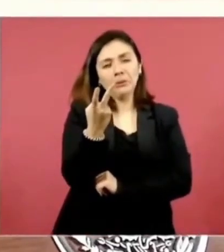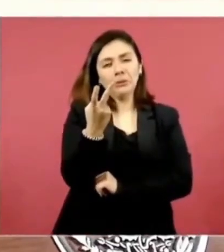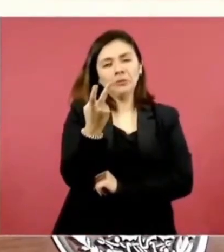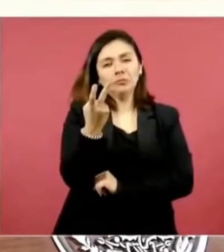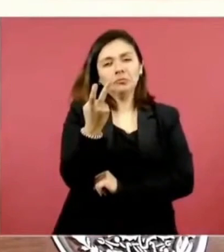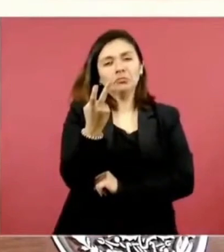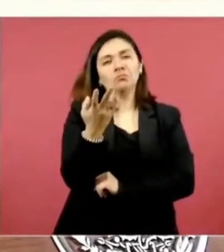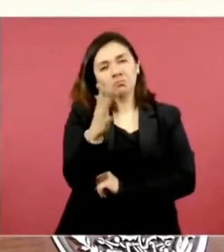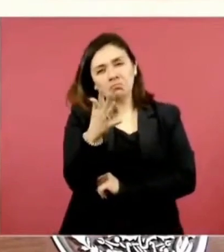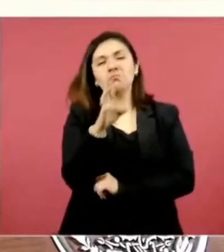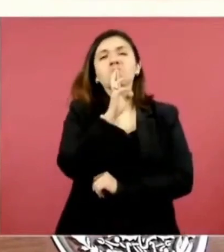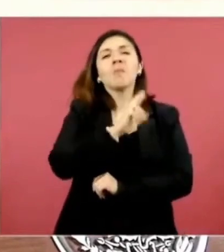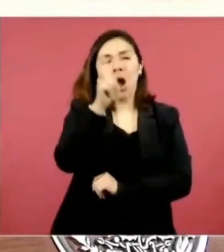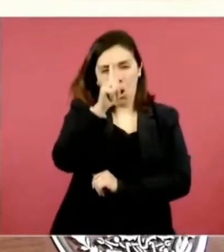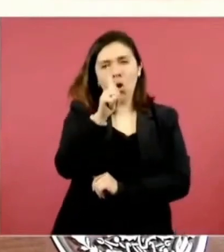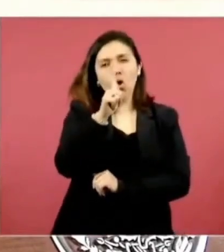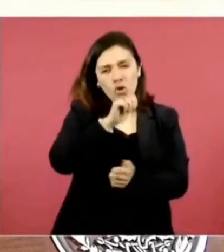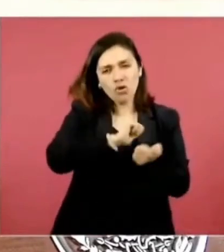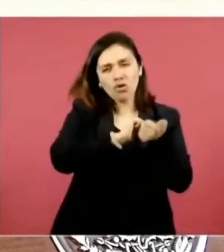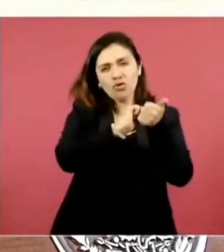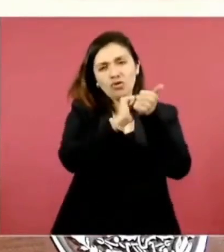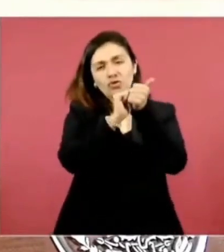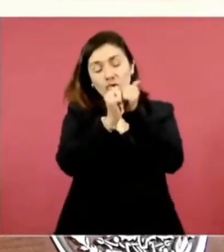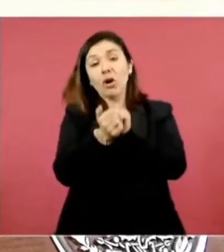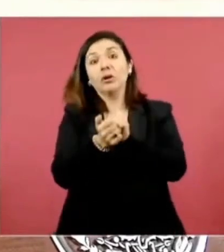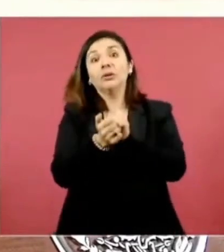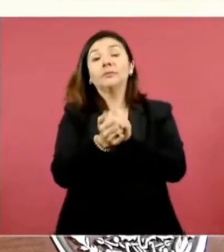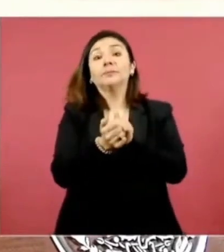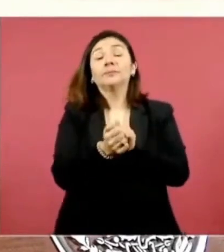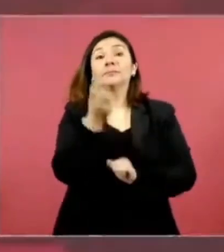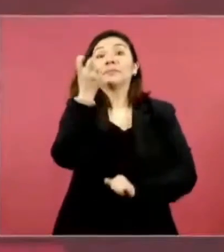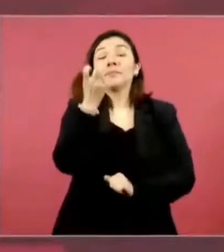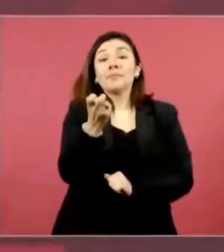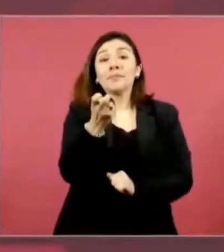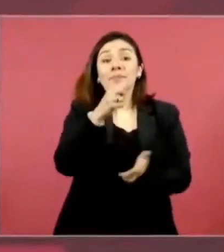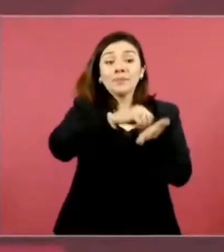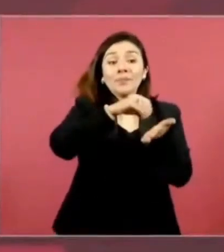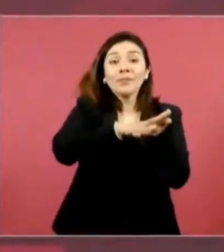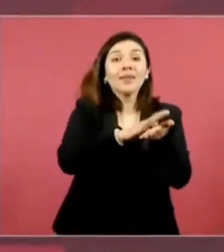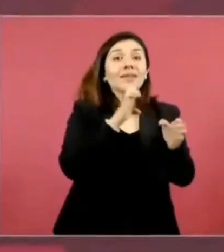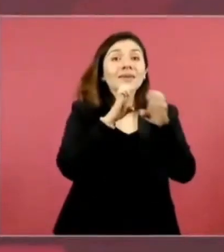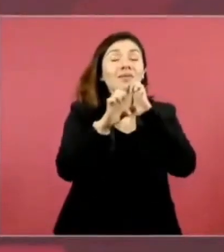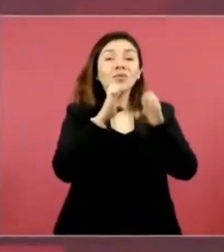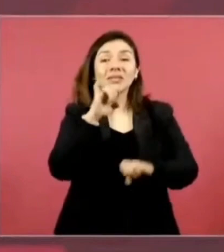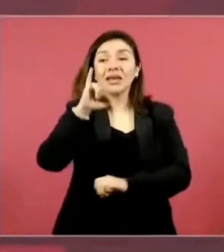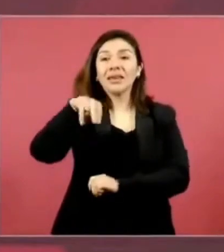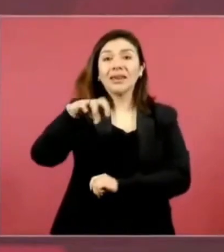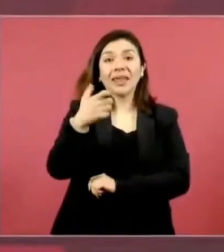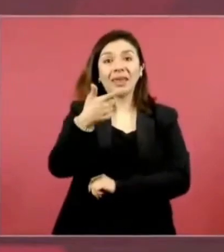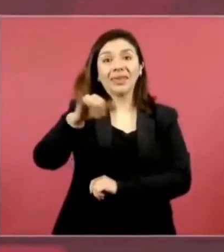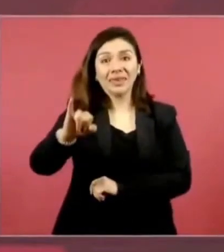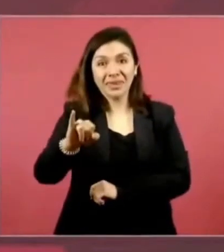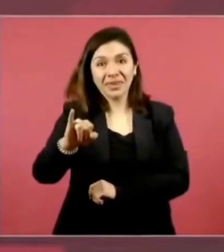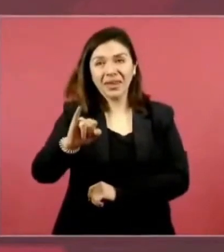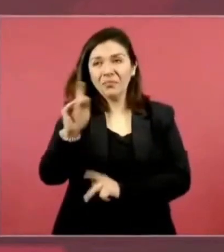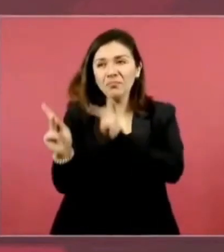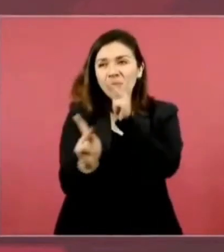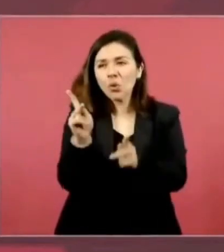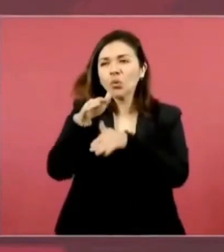fue mejor año, tan es así que la encuesta del INEGI sobre